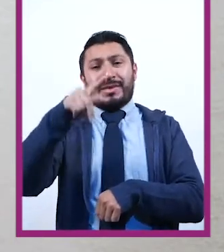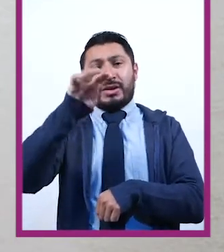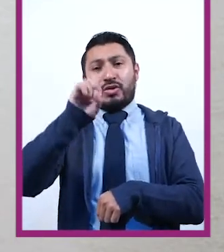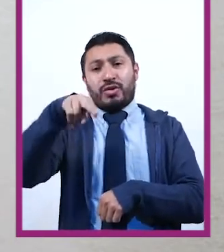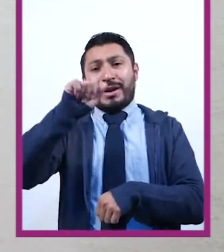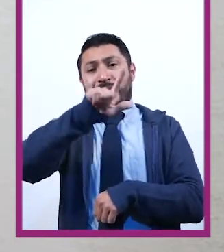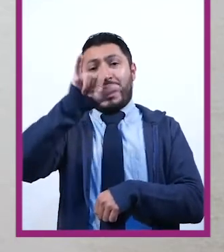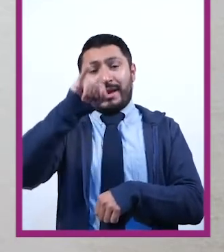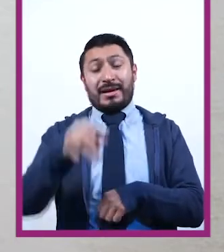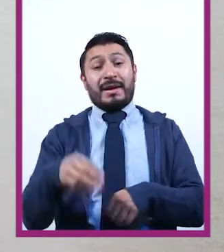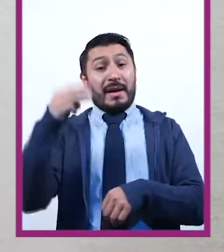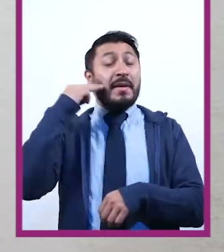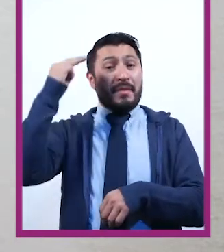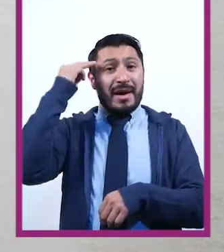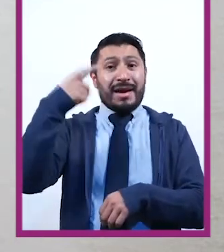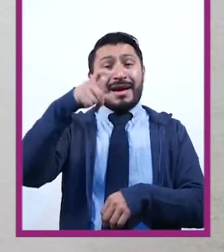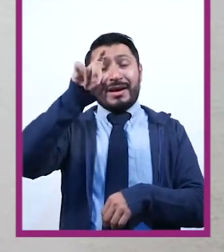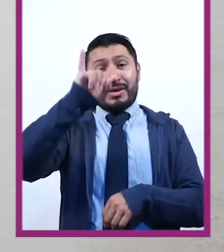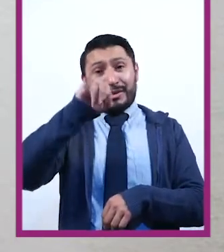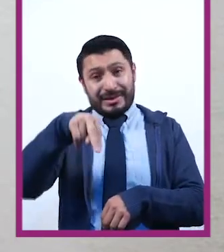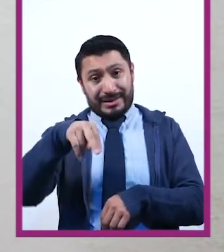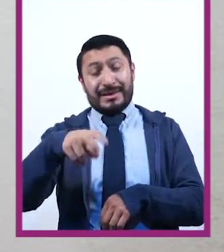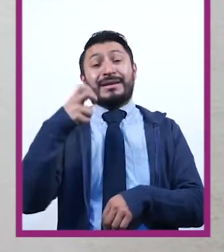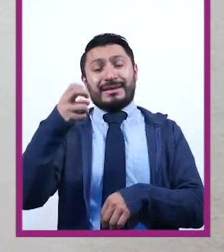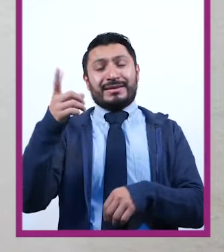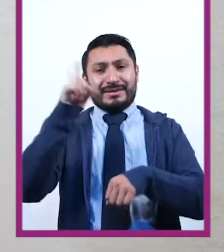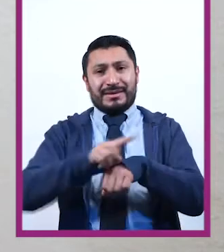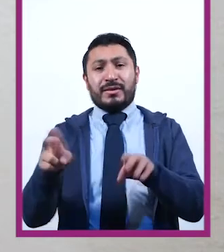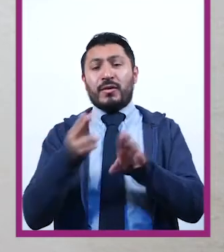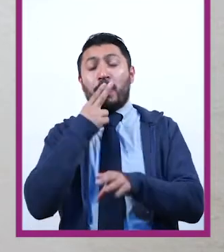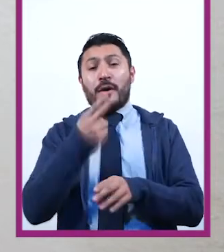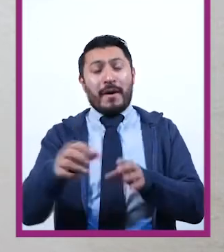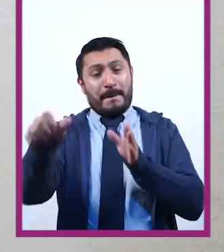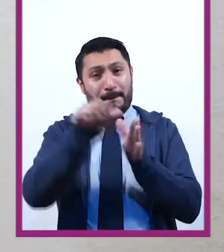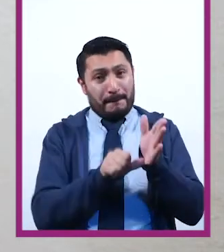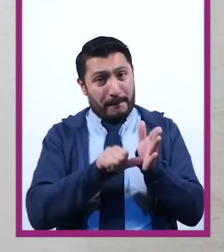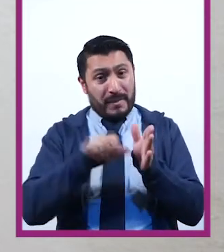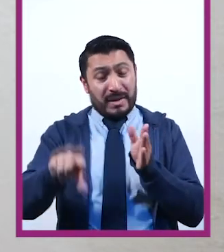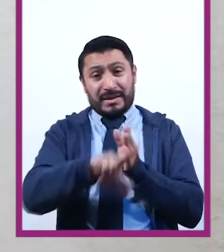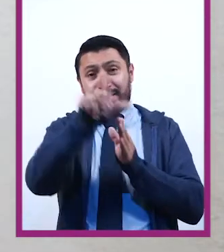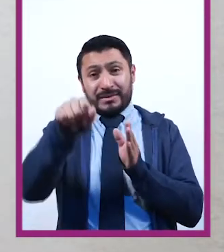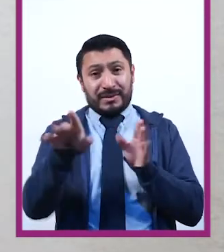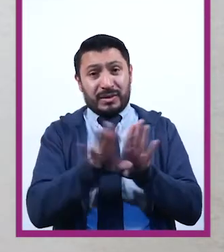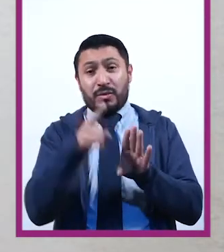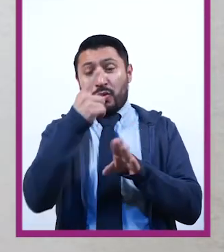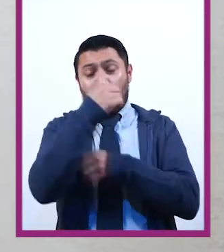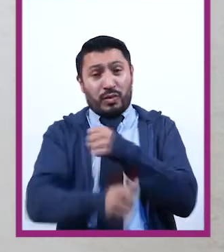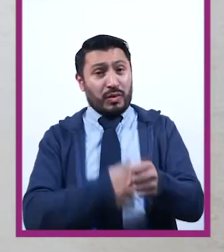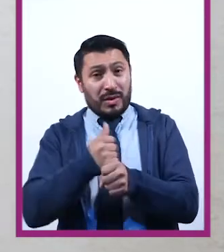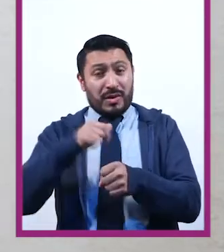los nahuas denominaron tonali, y los mayas kin. A estos días los ocuparon en meses, que a su